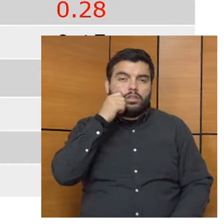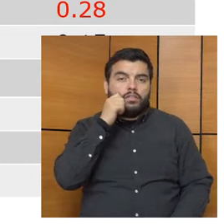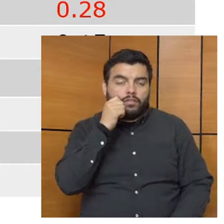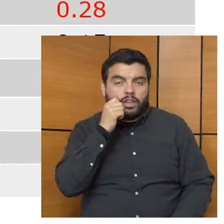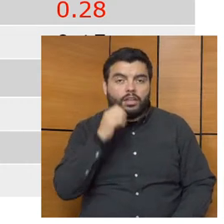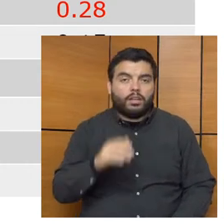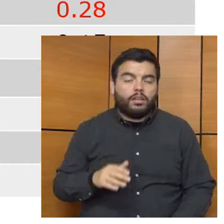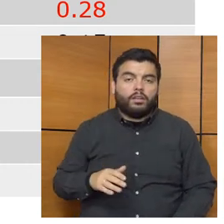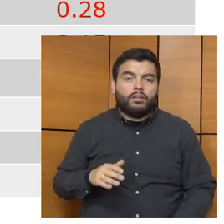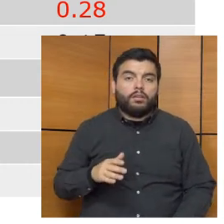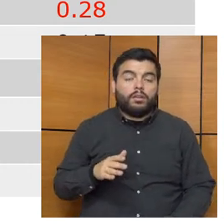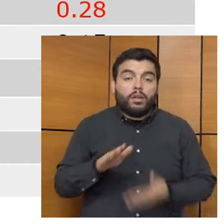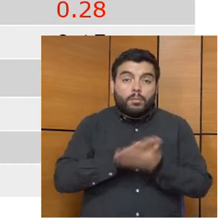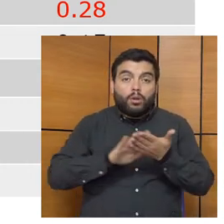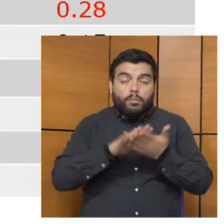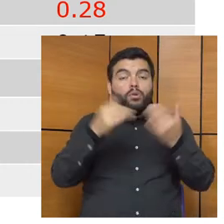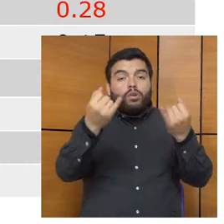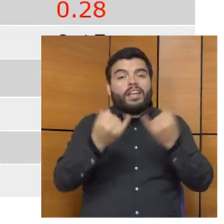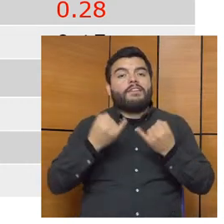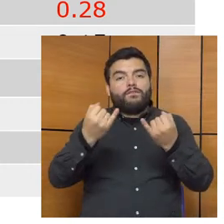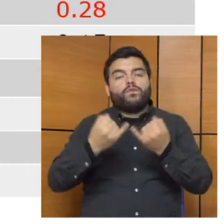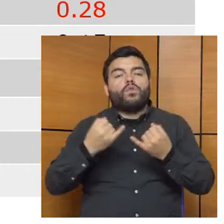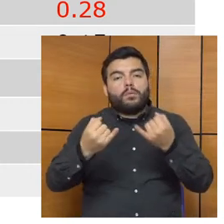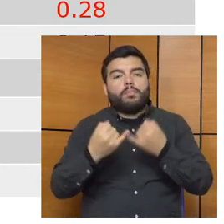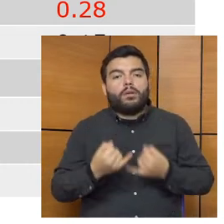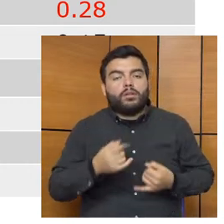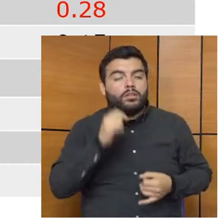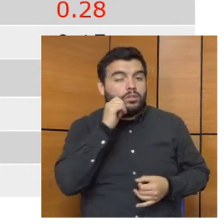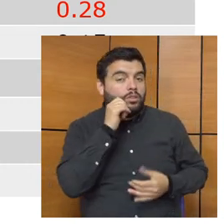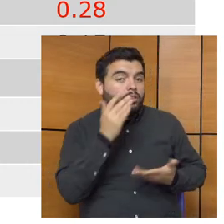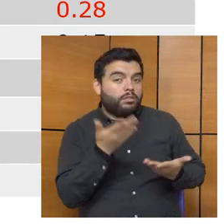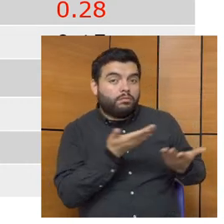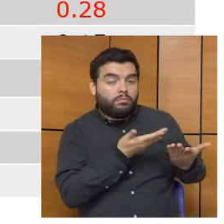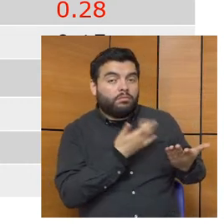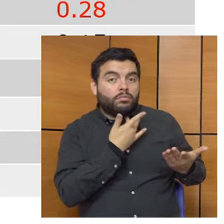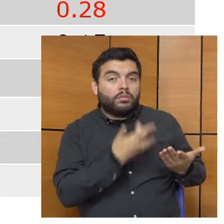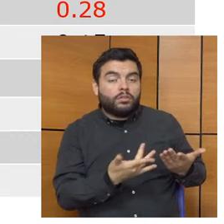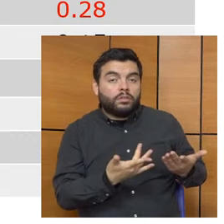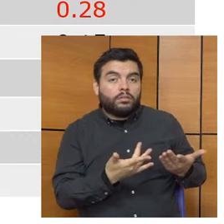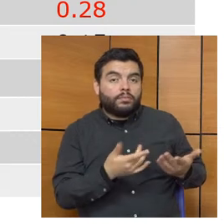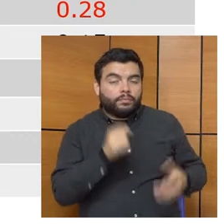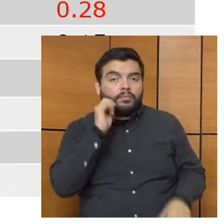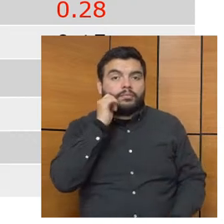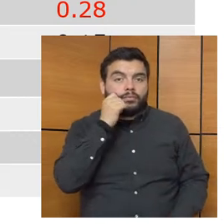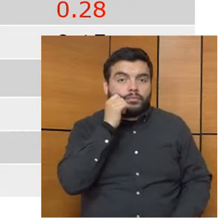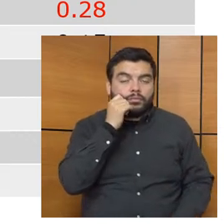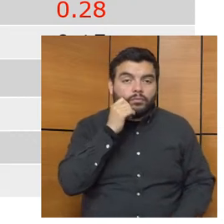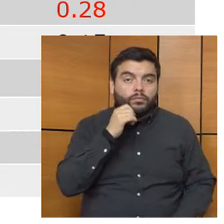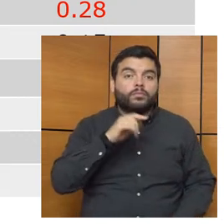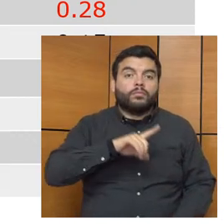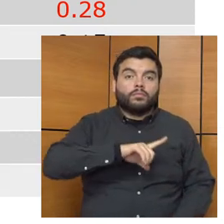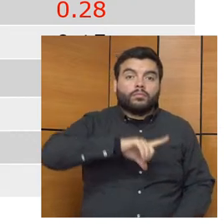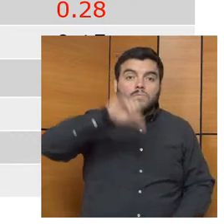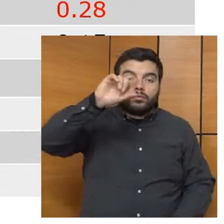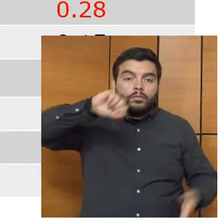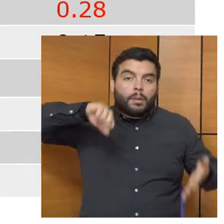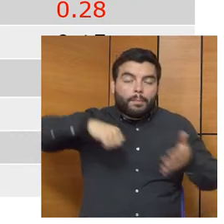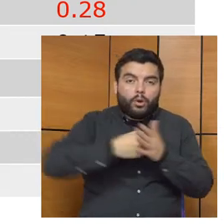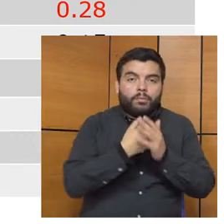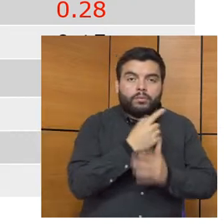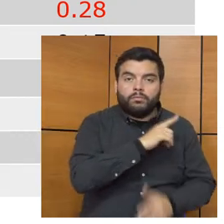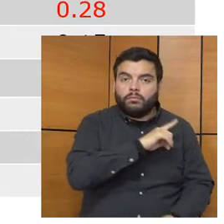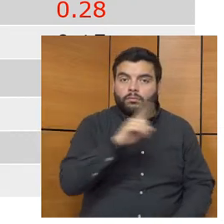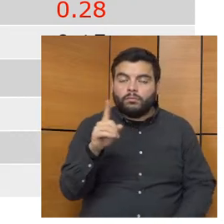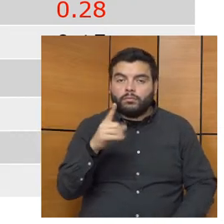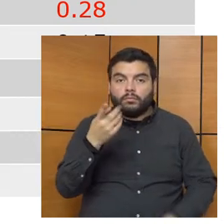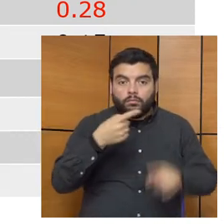no es, como tenemos datos, podemos probar estadísticamente que esto significa, no es solamente que está la diferencia, sino que no es el promedio, sino que realmente existe la diferencia